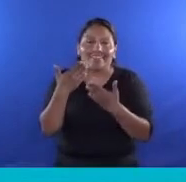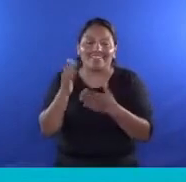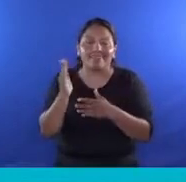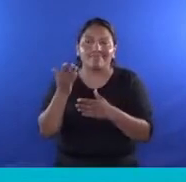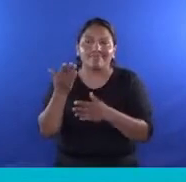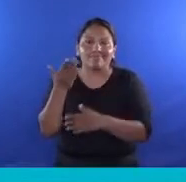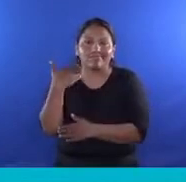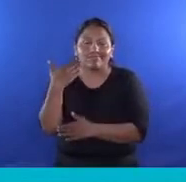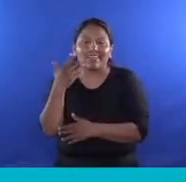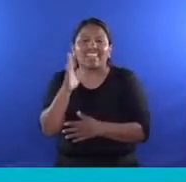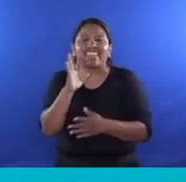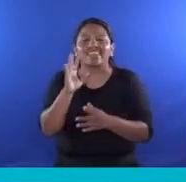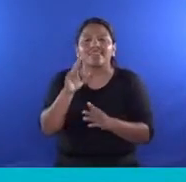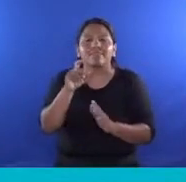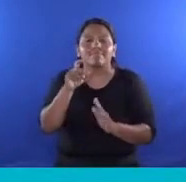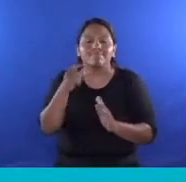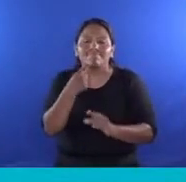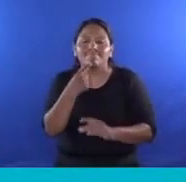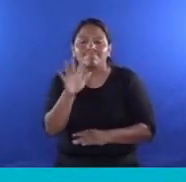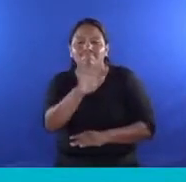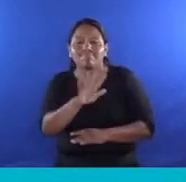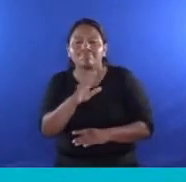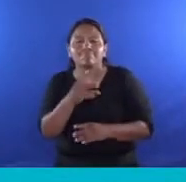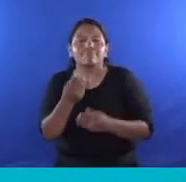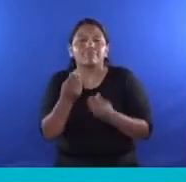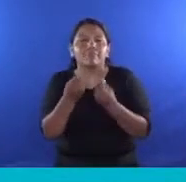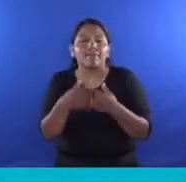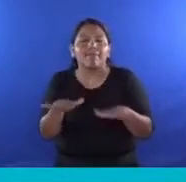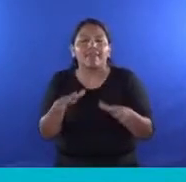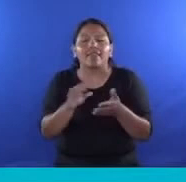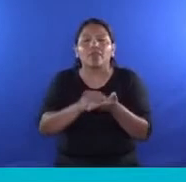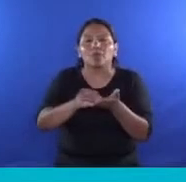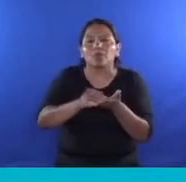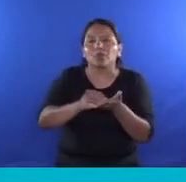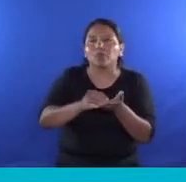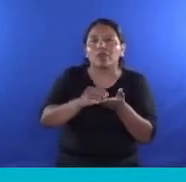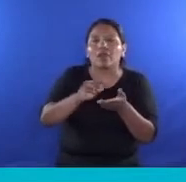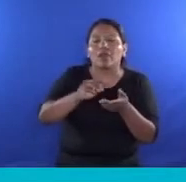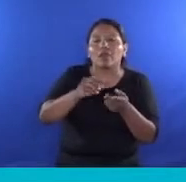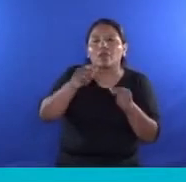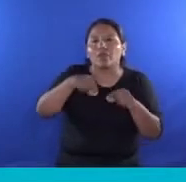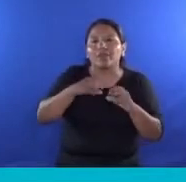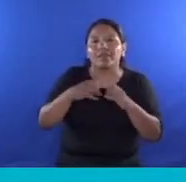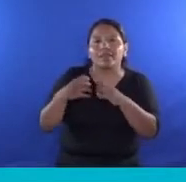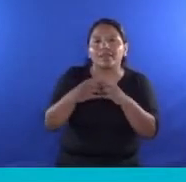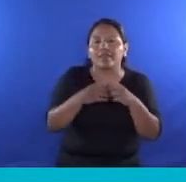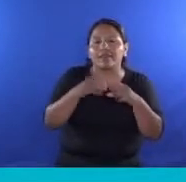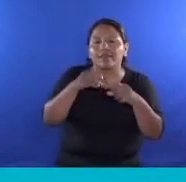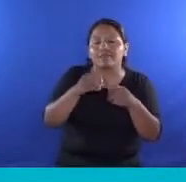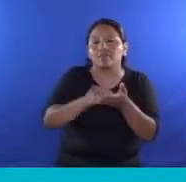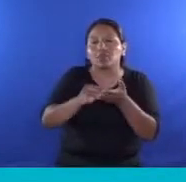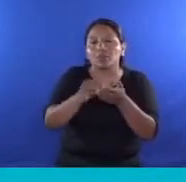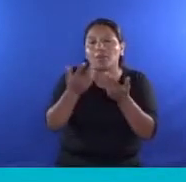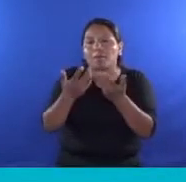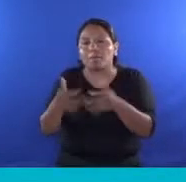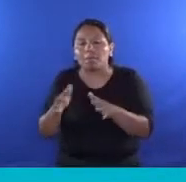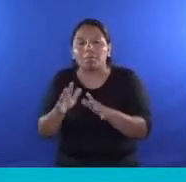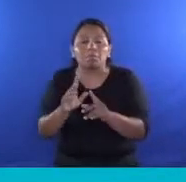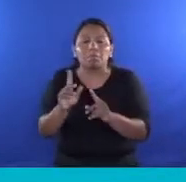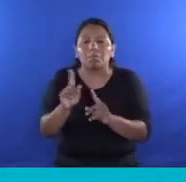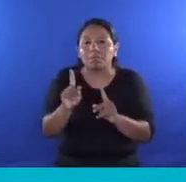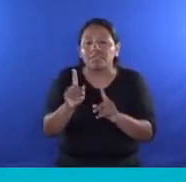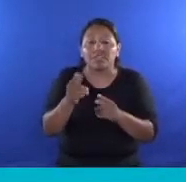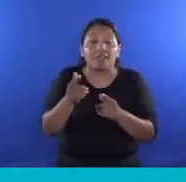la irregularidad de perder un diputado en esta Cámara o una diputada en esta Cámara. La verdad que la licencia